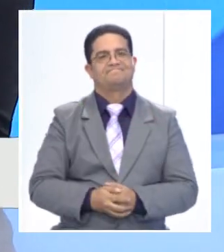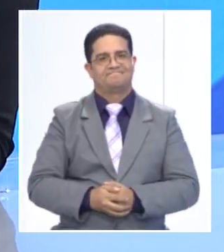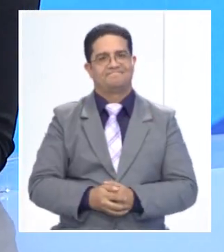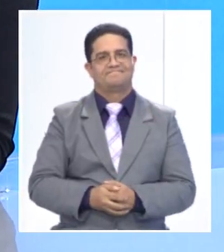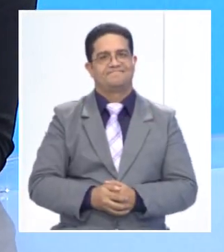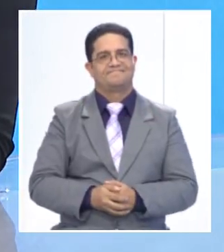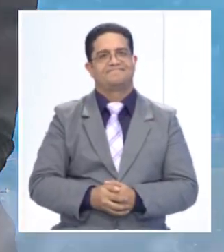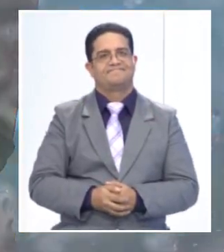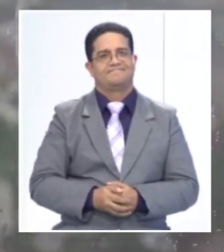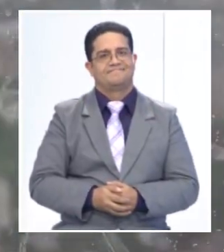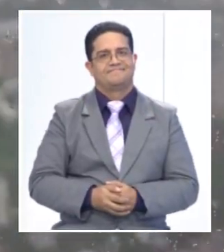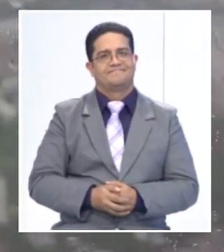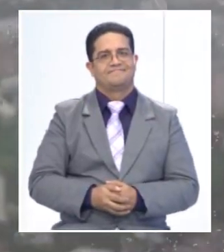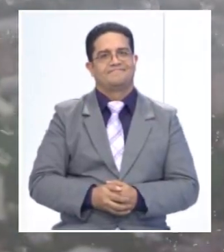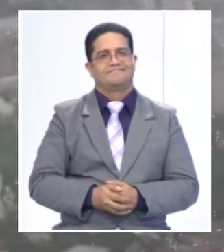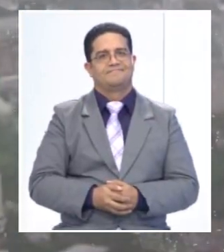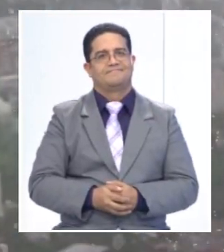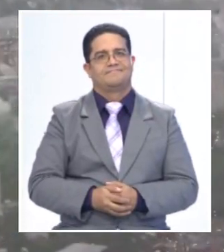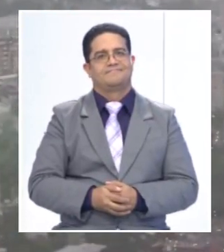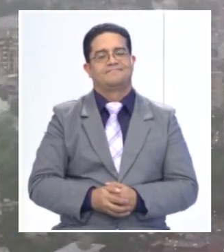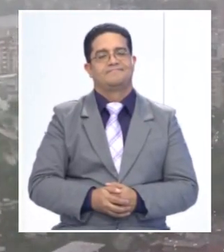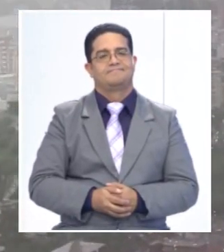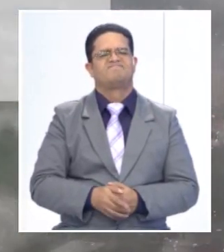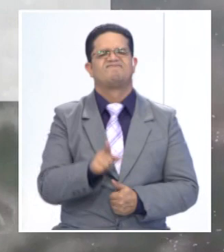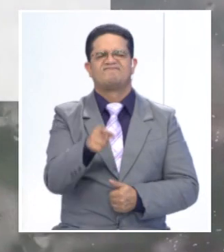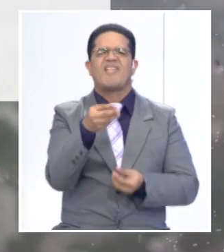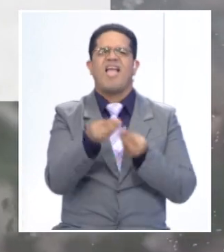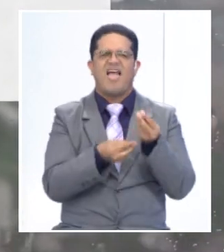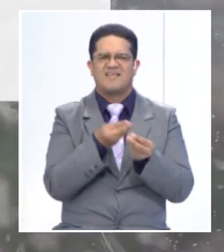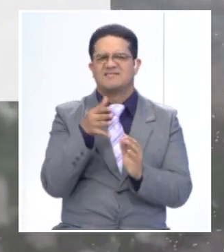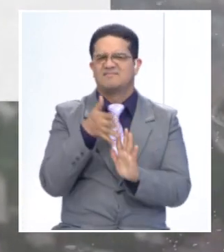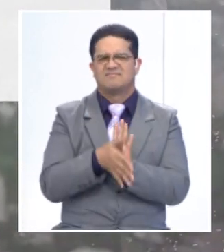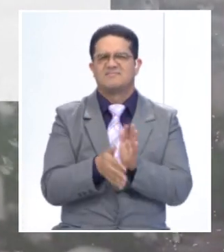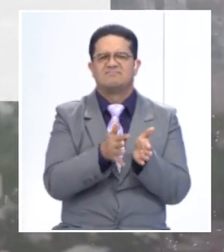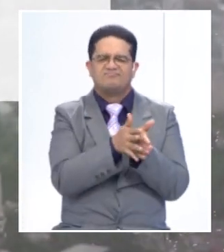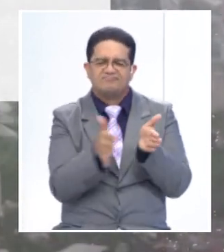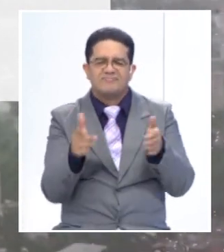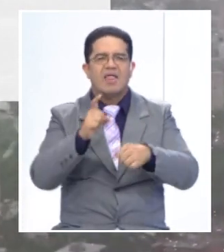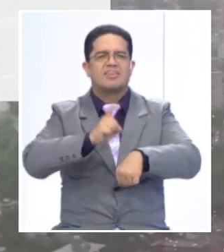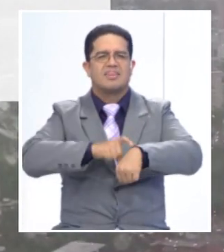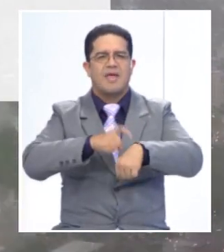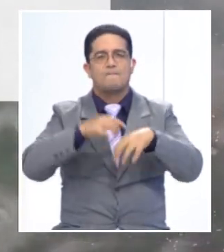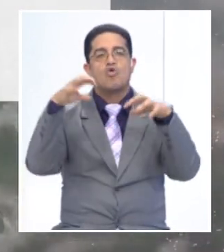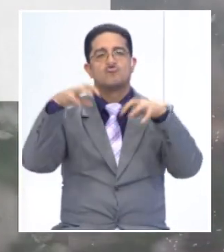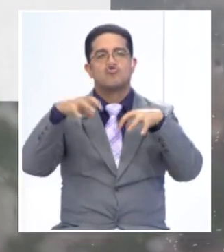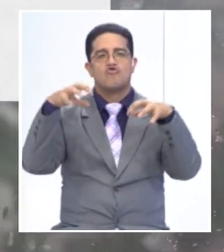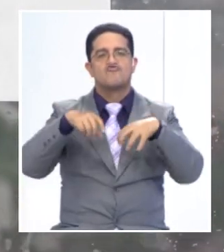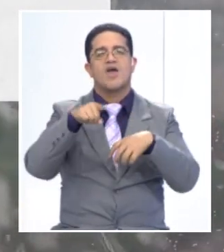oportunidad. Durante la temporada de lluvia,